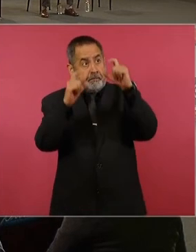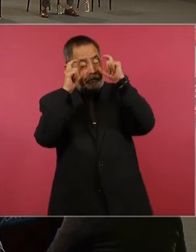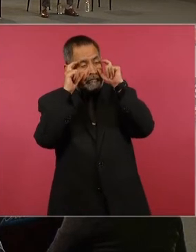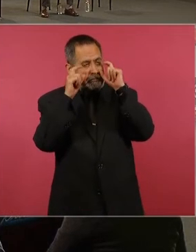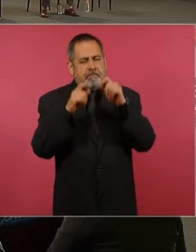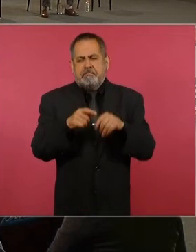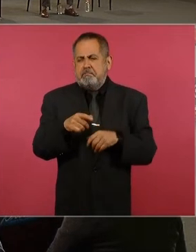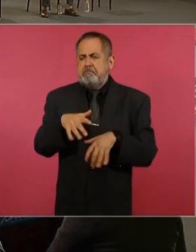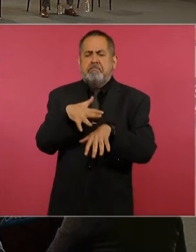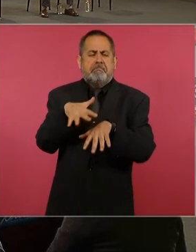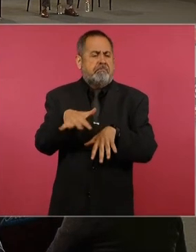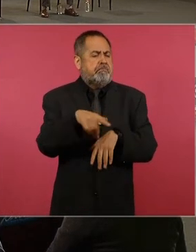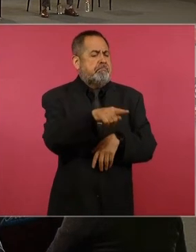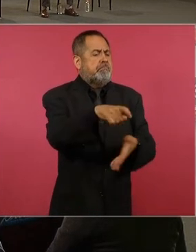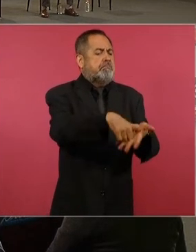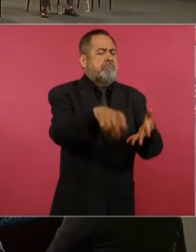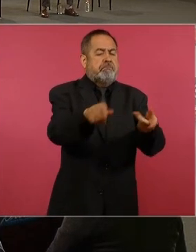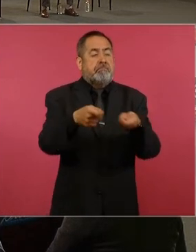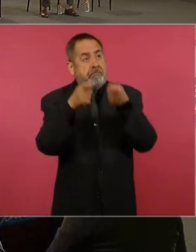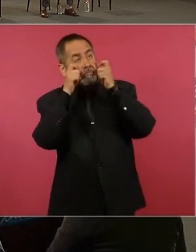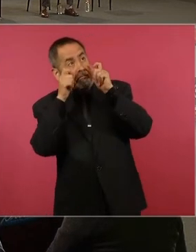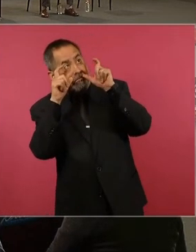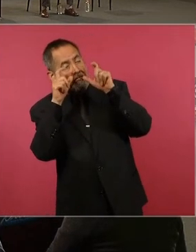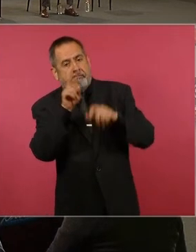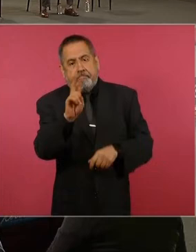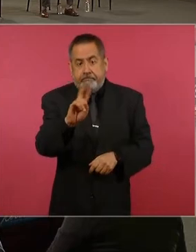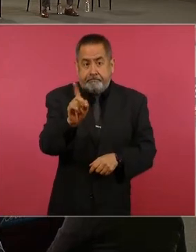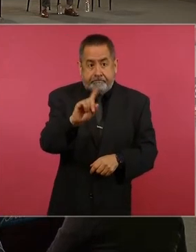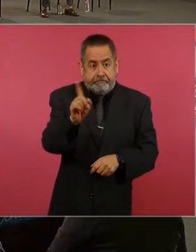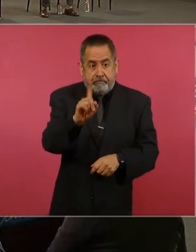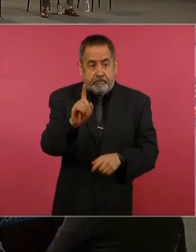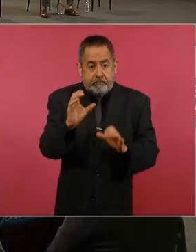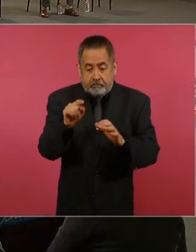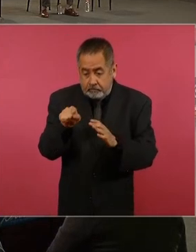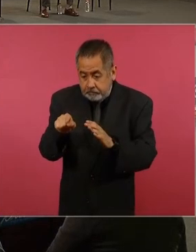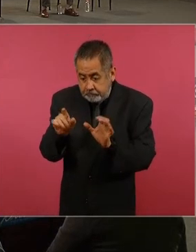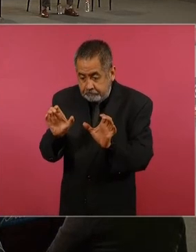que buscar que esté certificado de esta manera, como se los estoy diciendo.